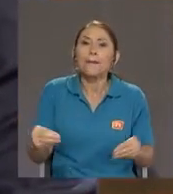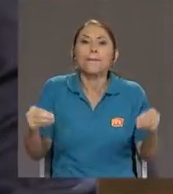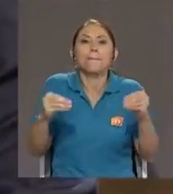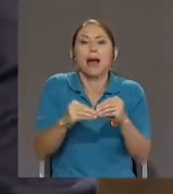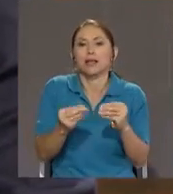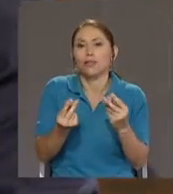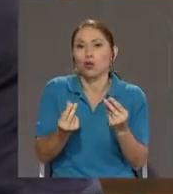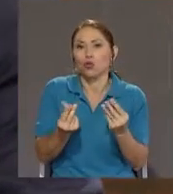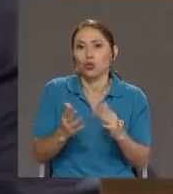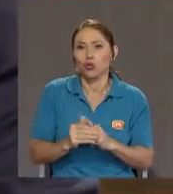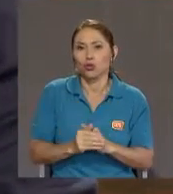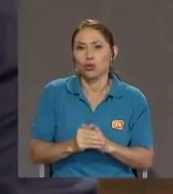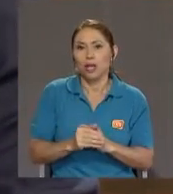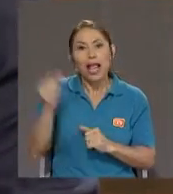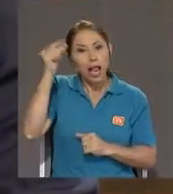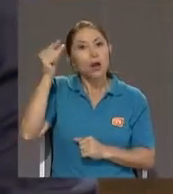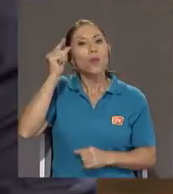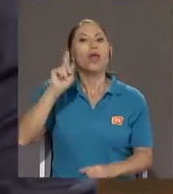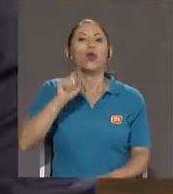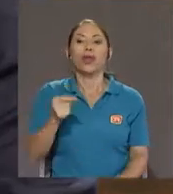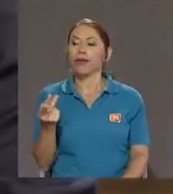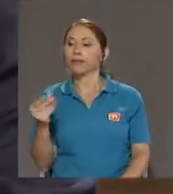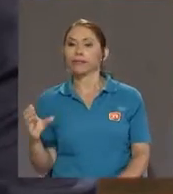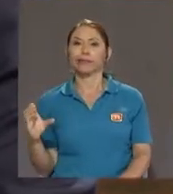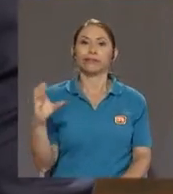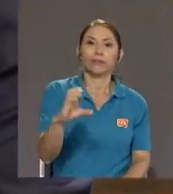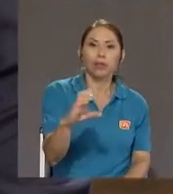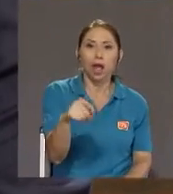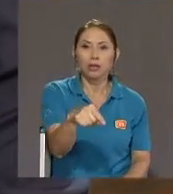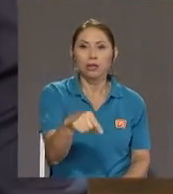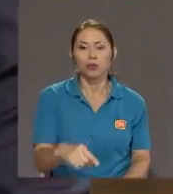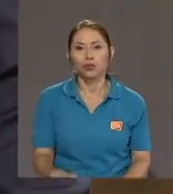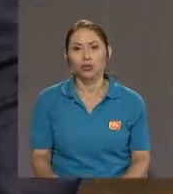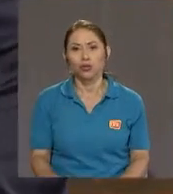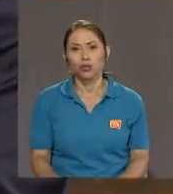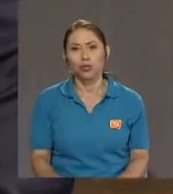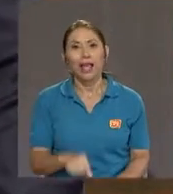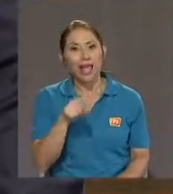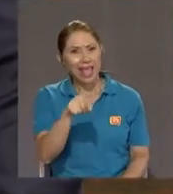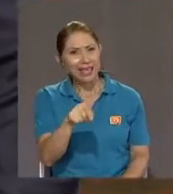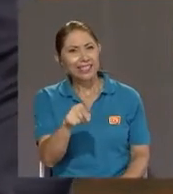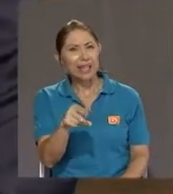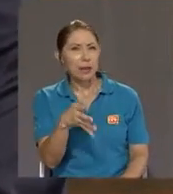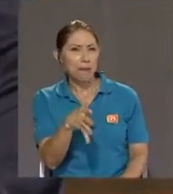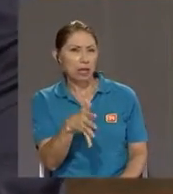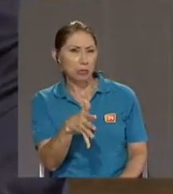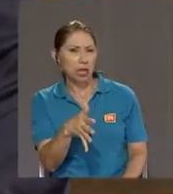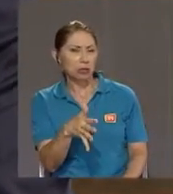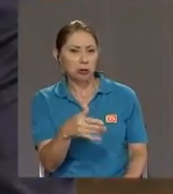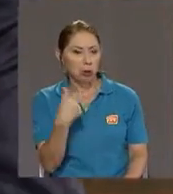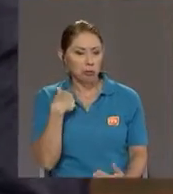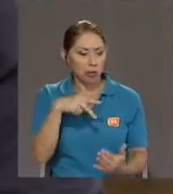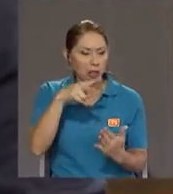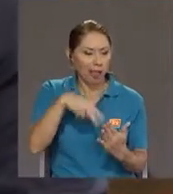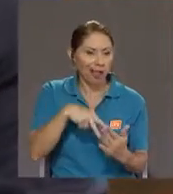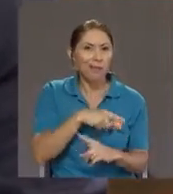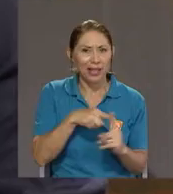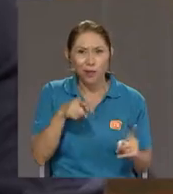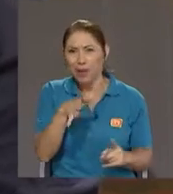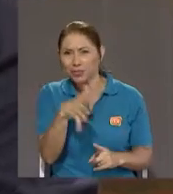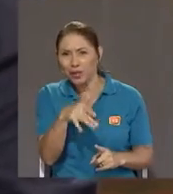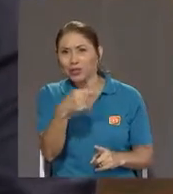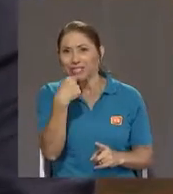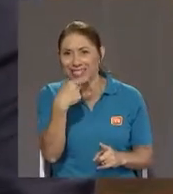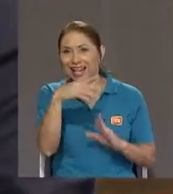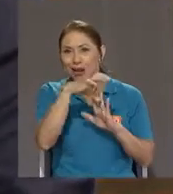recursos, el gobierno tiene que dárselos. Es más o menos, ¿verdad? Bueno, no la tengo aquí, pero es más o menos lo que dice la Constitución.